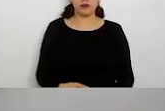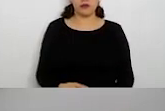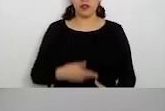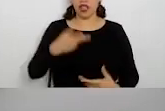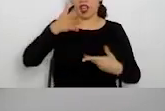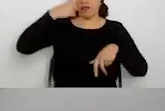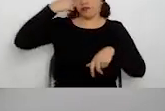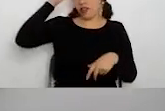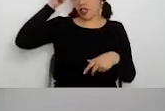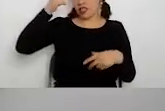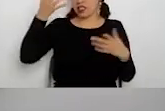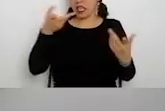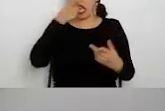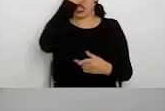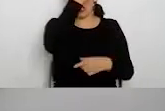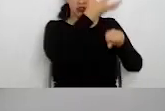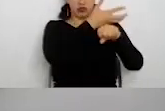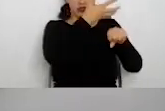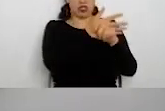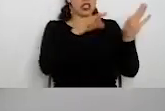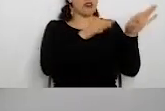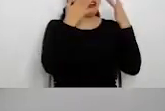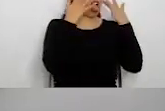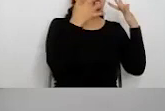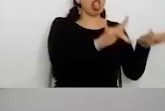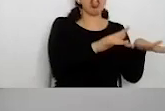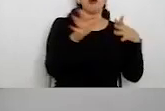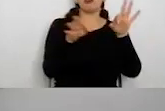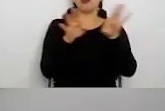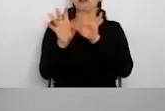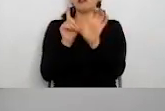fácil en Estados Unidos renunciar a un trabajo o encontrar trabajo.